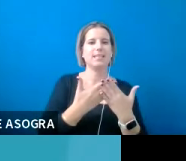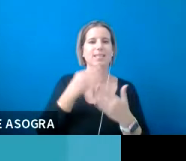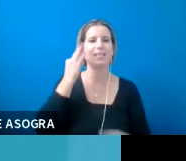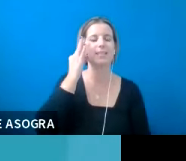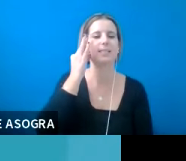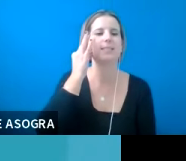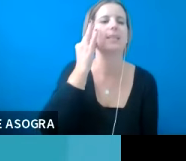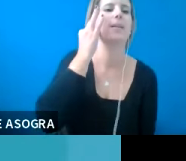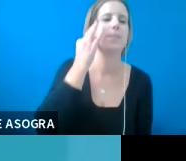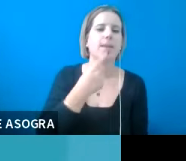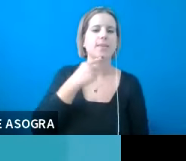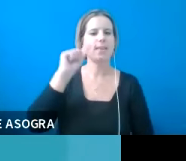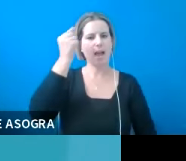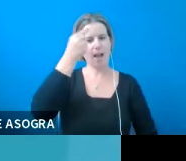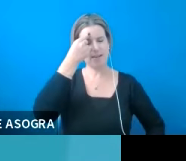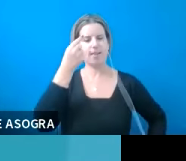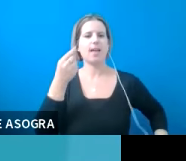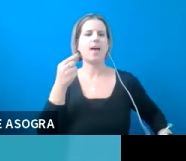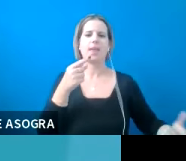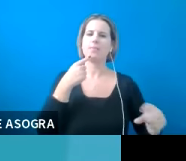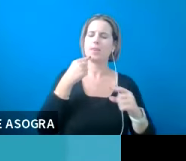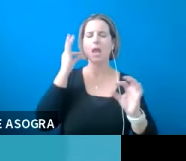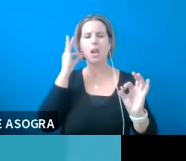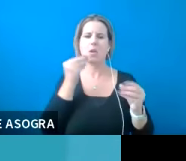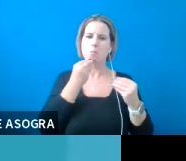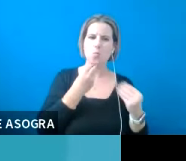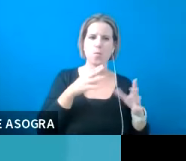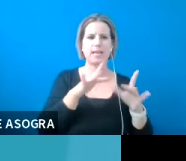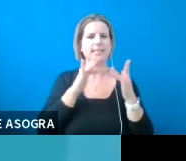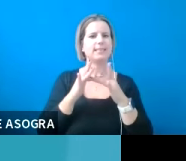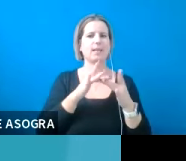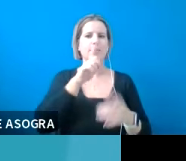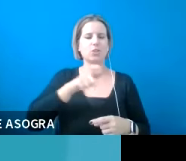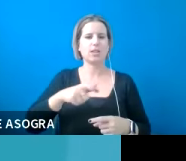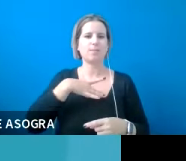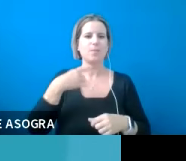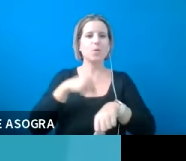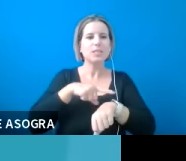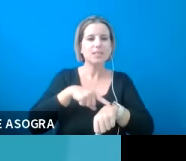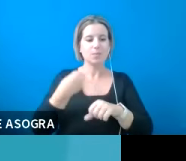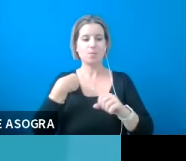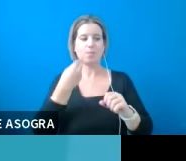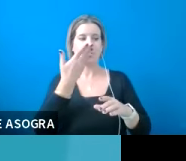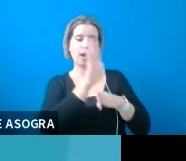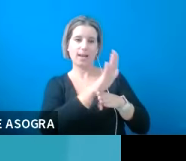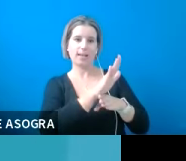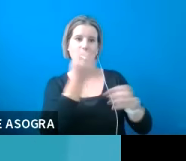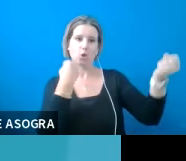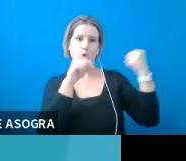muy buenas habilidades interpersonales y que al mismo tiempo son capaces de imitar esas conductas sociales